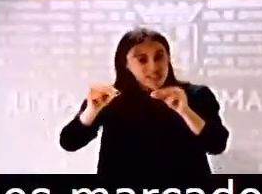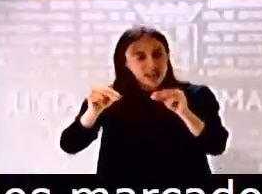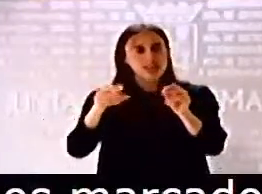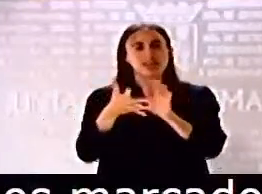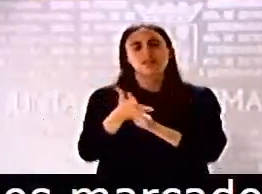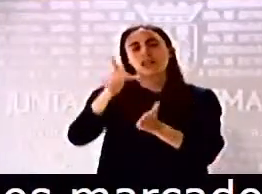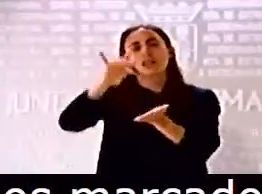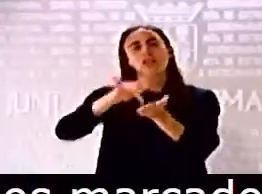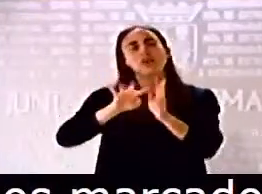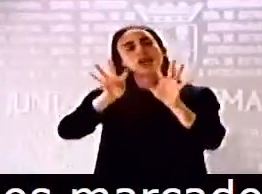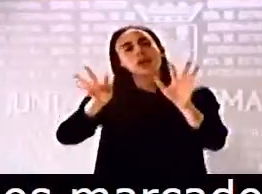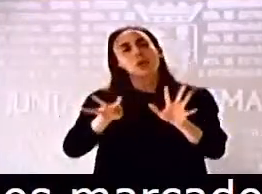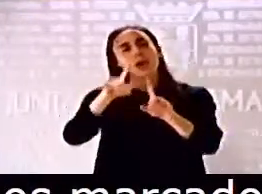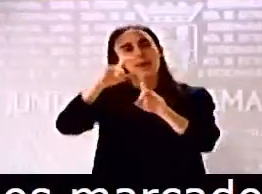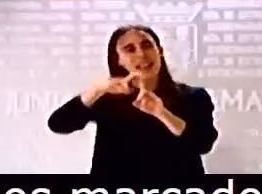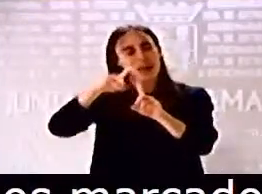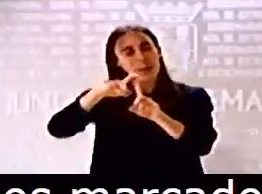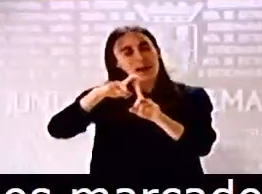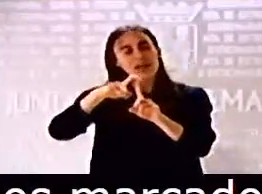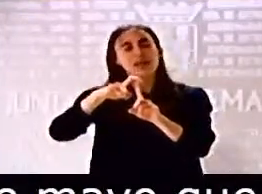9 de mayo con las mejores